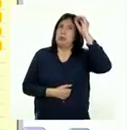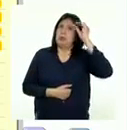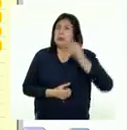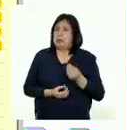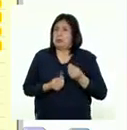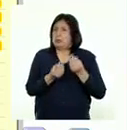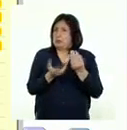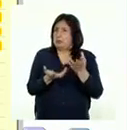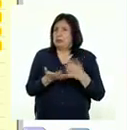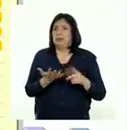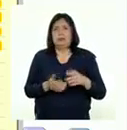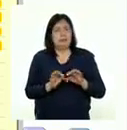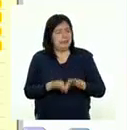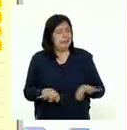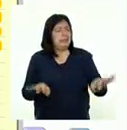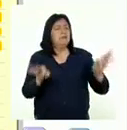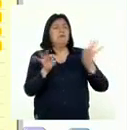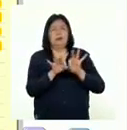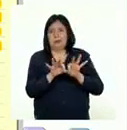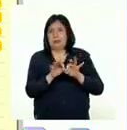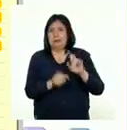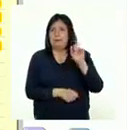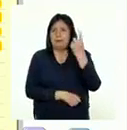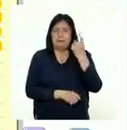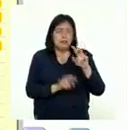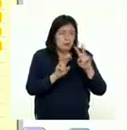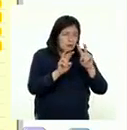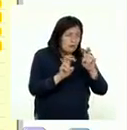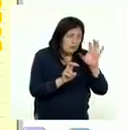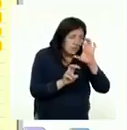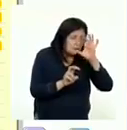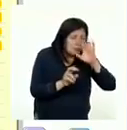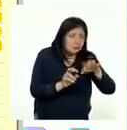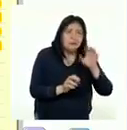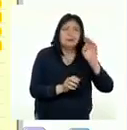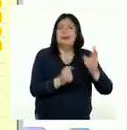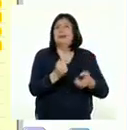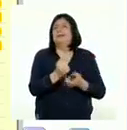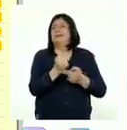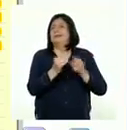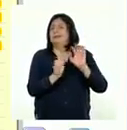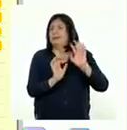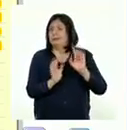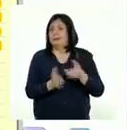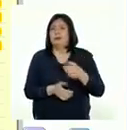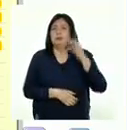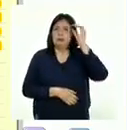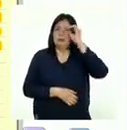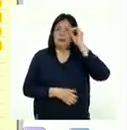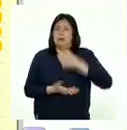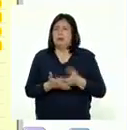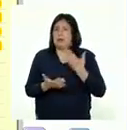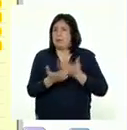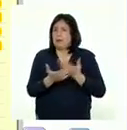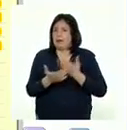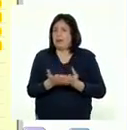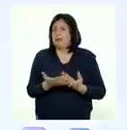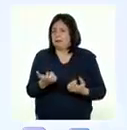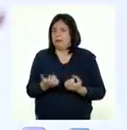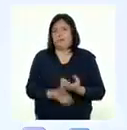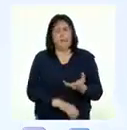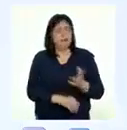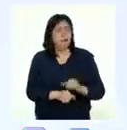emitir una opinión es importante consultar fuentes confiables. De esta forma nuestra opinión será fundamentada con